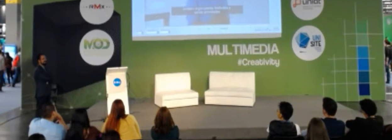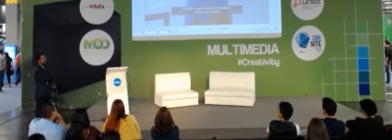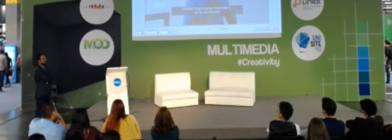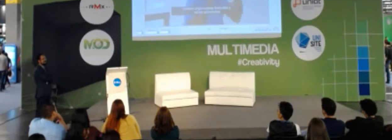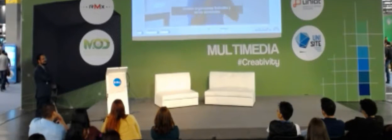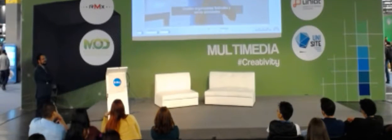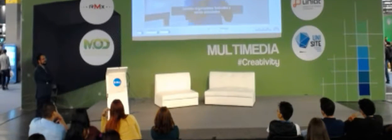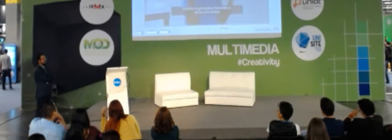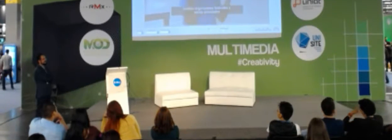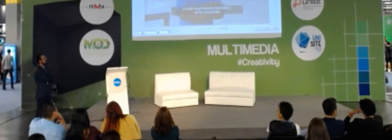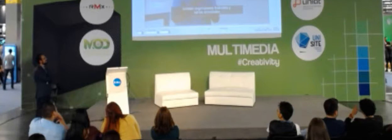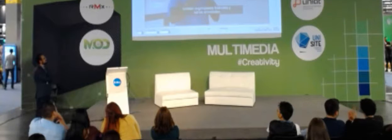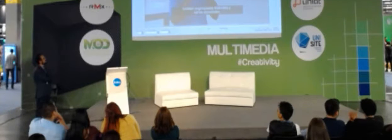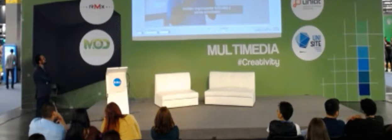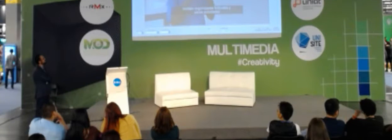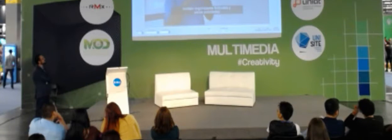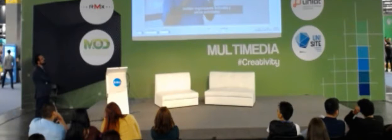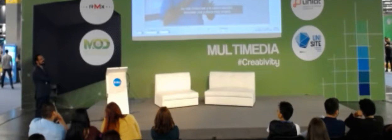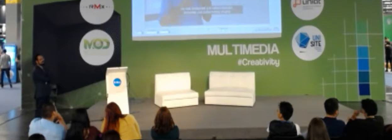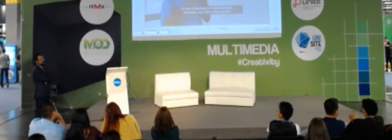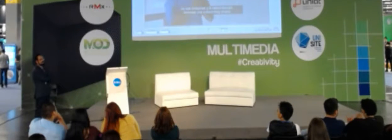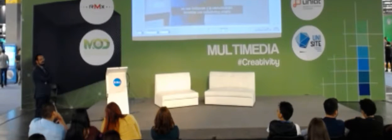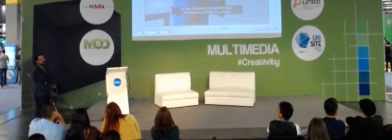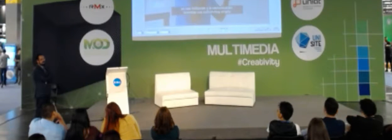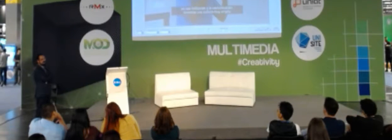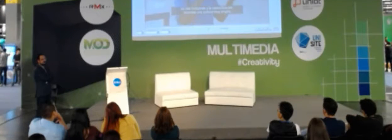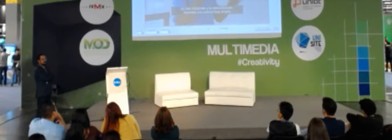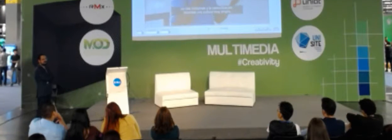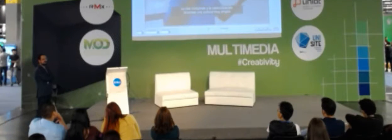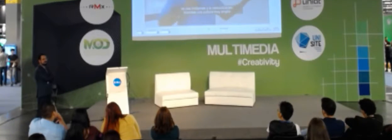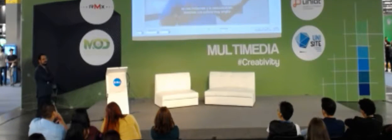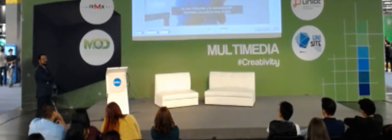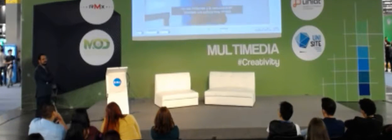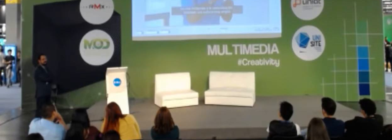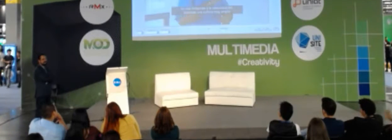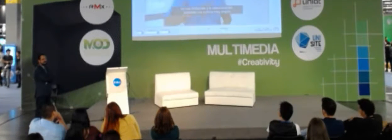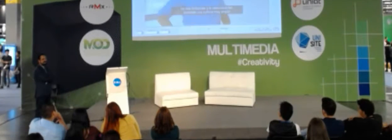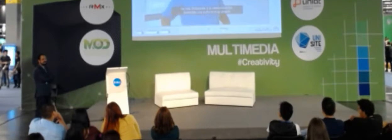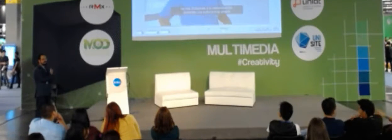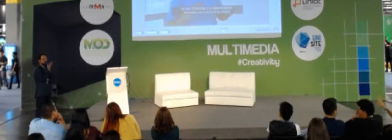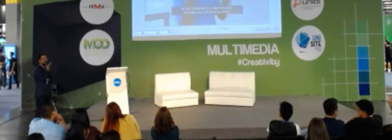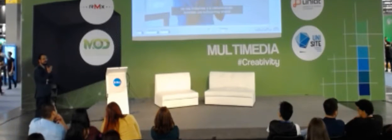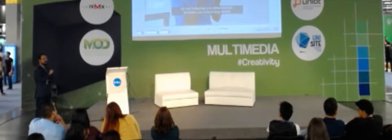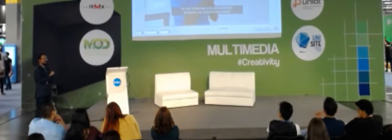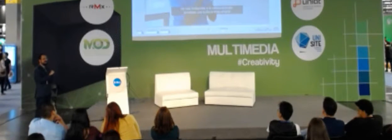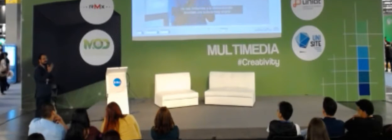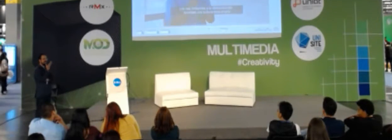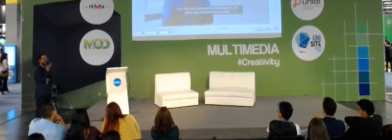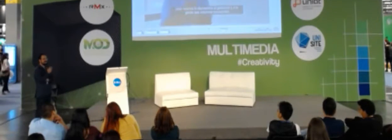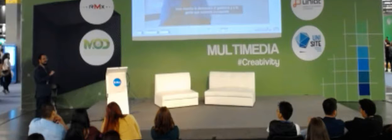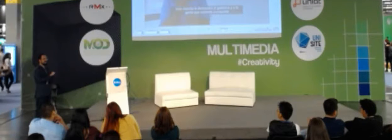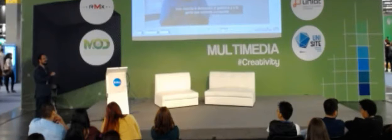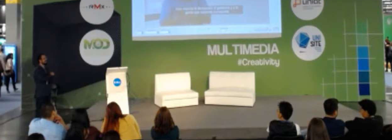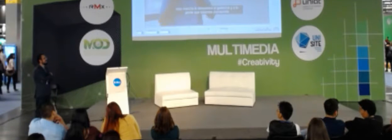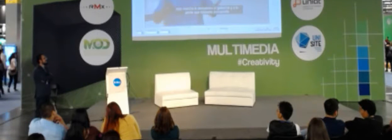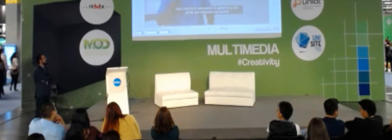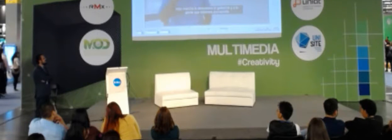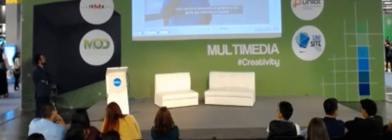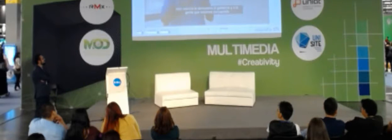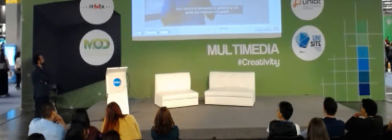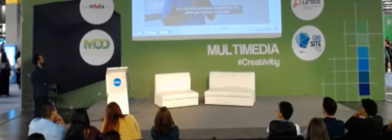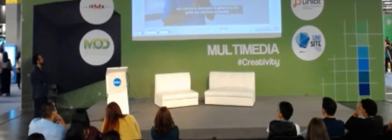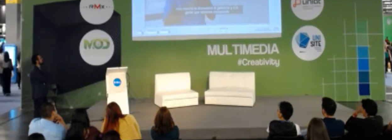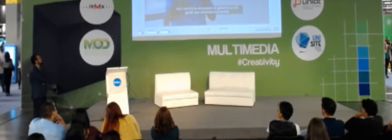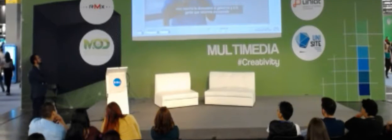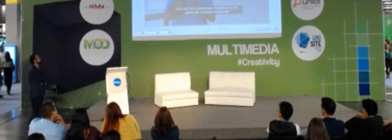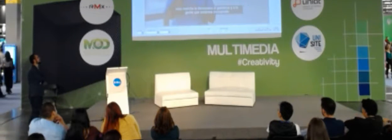organizamos festivales y varias actividades. No nos limitamos a la comunicación, tenemos una cultura muy amplia. Esta marcha le demuestra al gobierno y